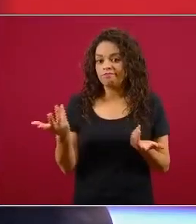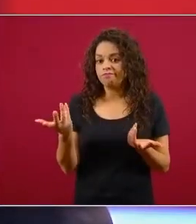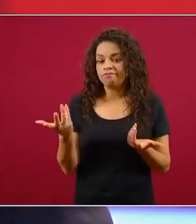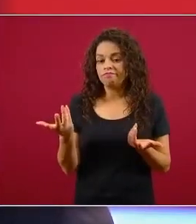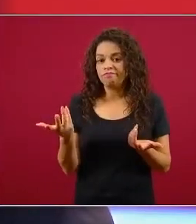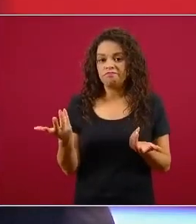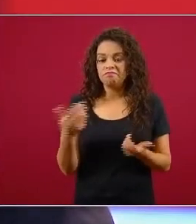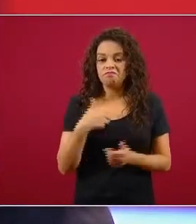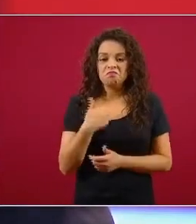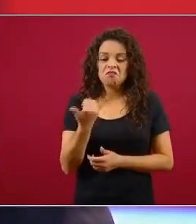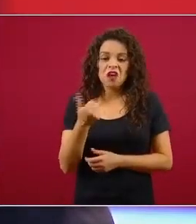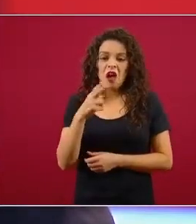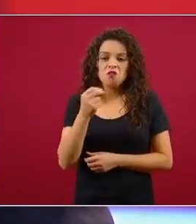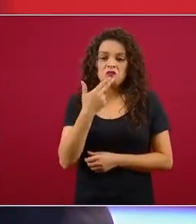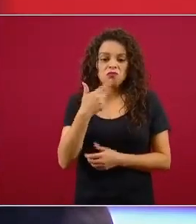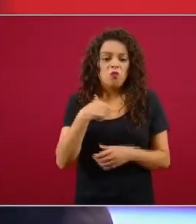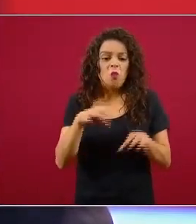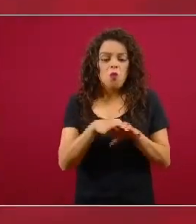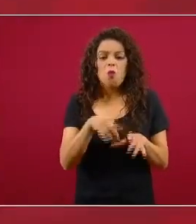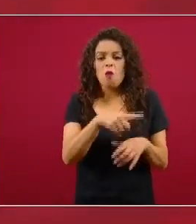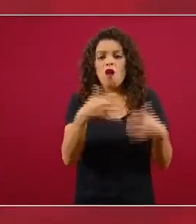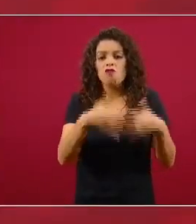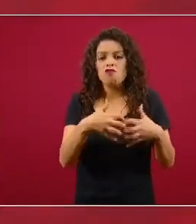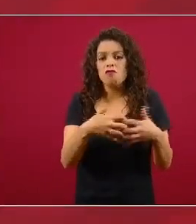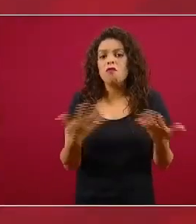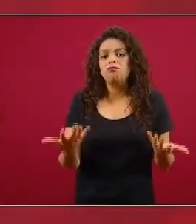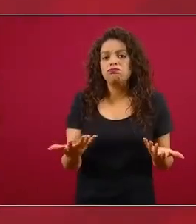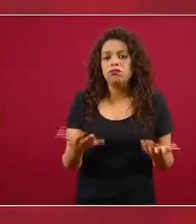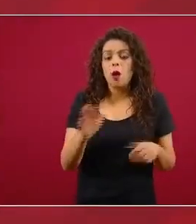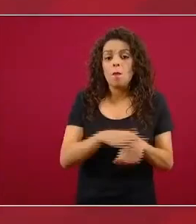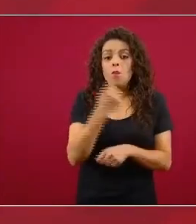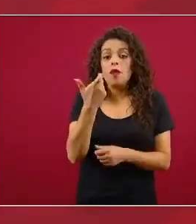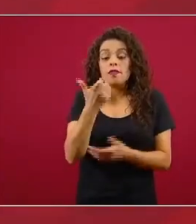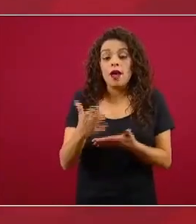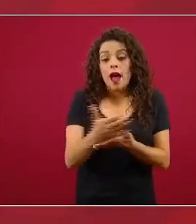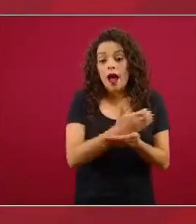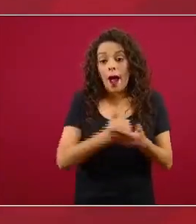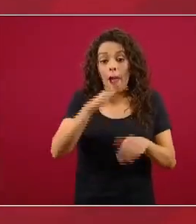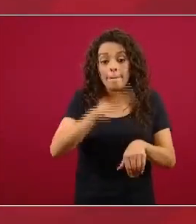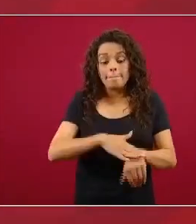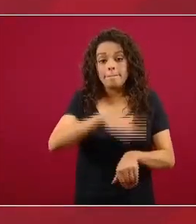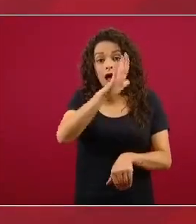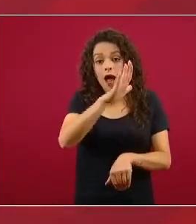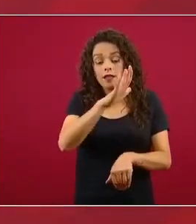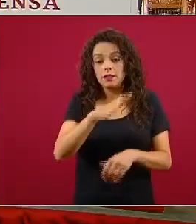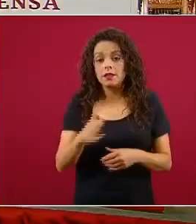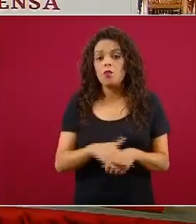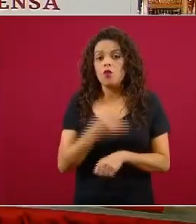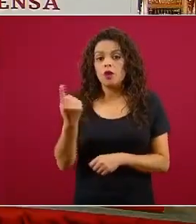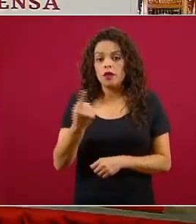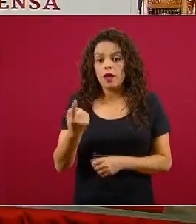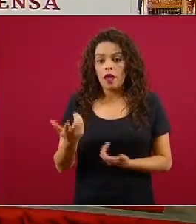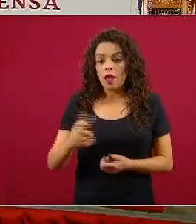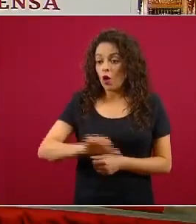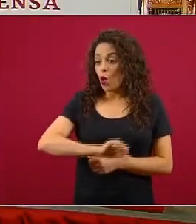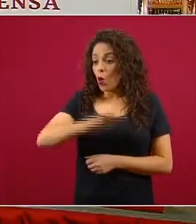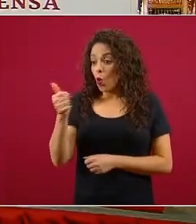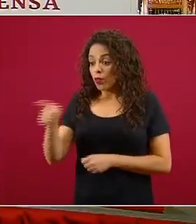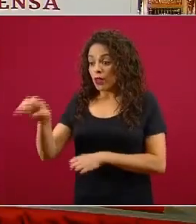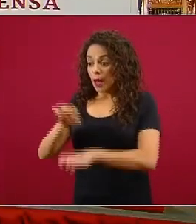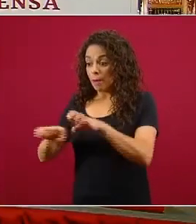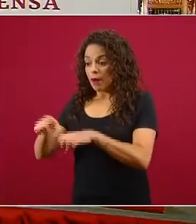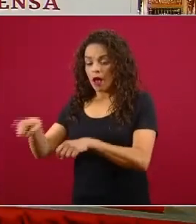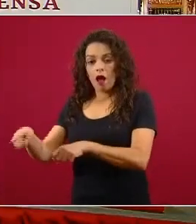vacuna. Curiosamente, porque obtiene mayores ganancias de las regalías que la otra compañía le